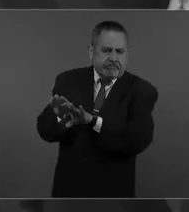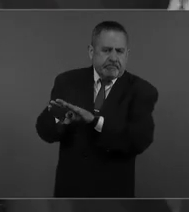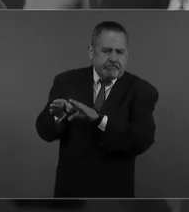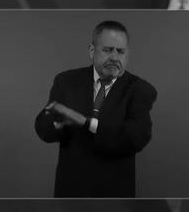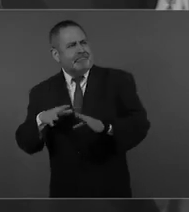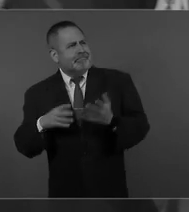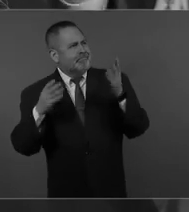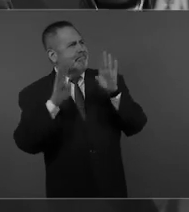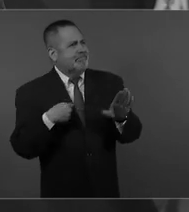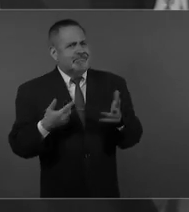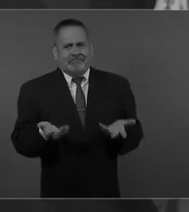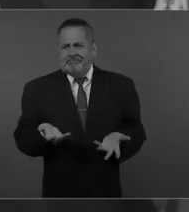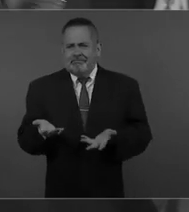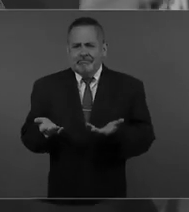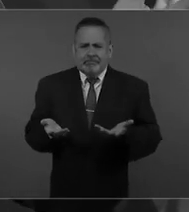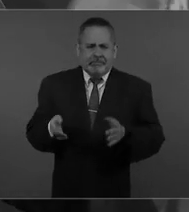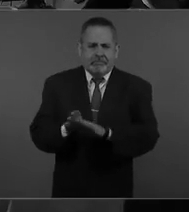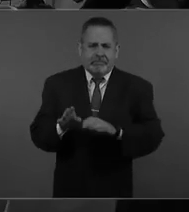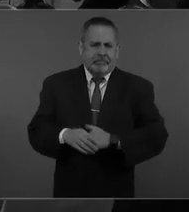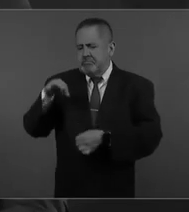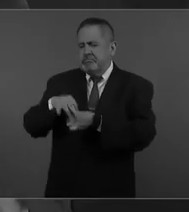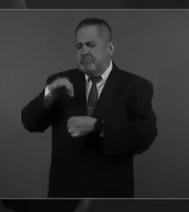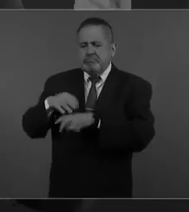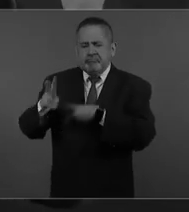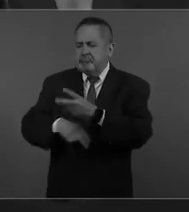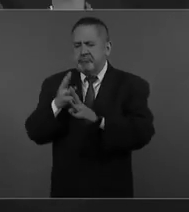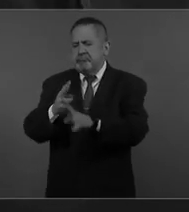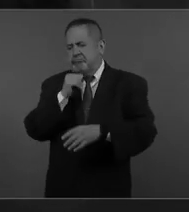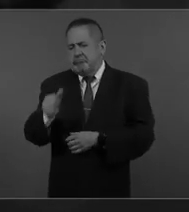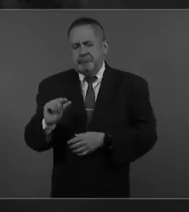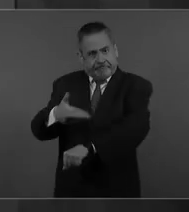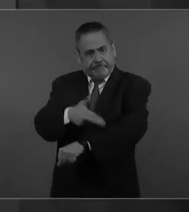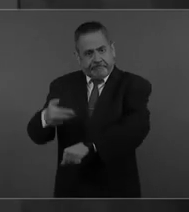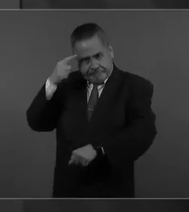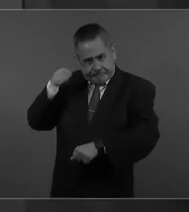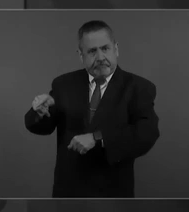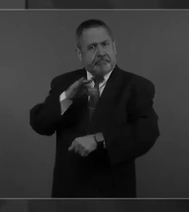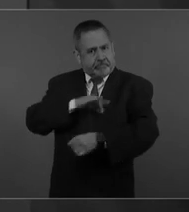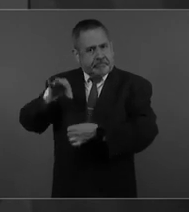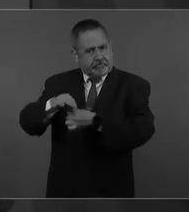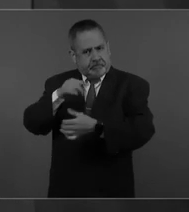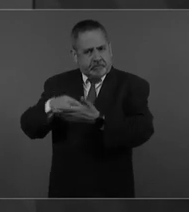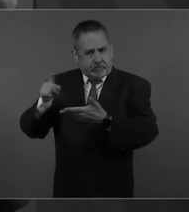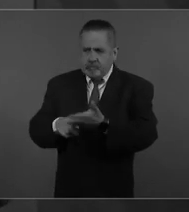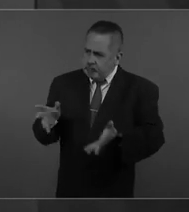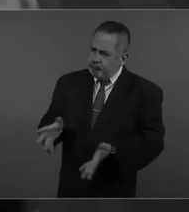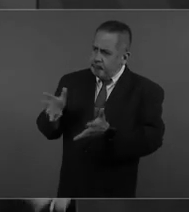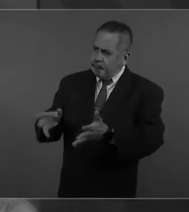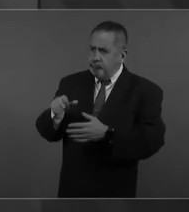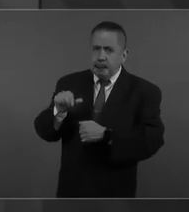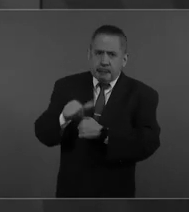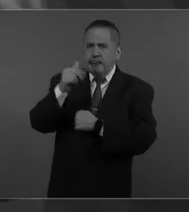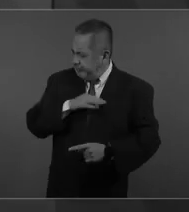migrantes. Por eso votan o participan muy pocos y se destina muchísimo dinero supuestamente a promover el voto en el